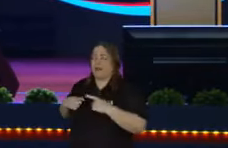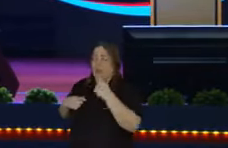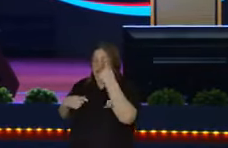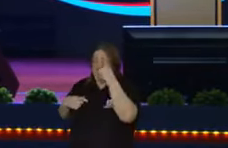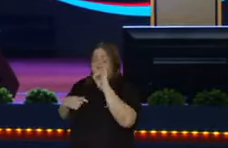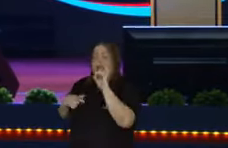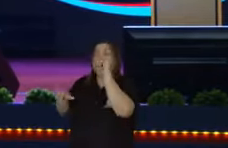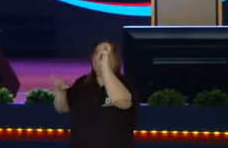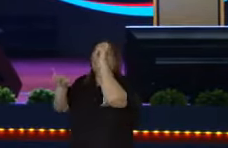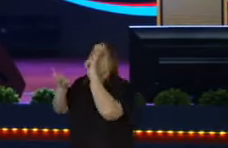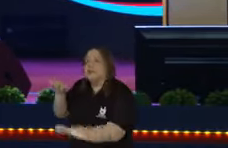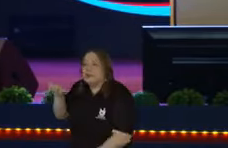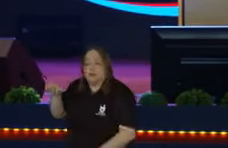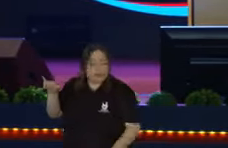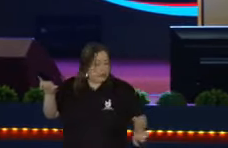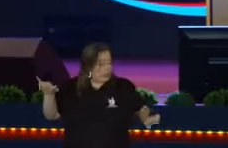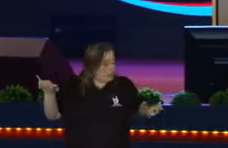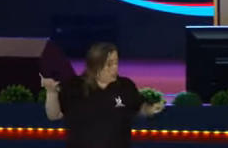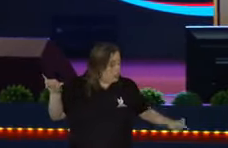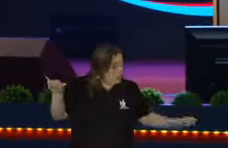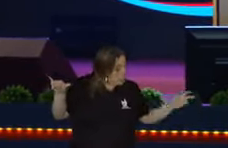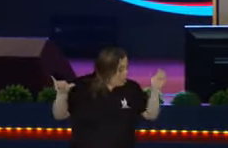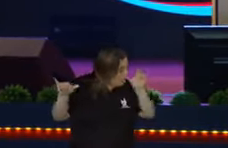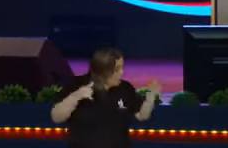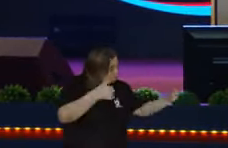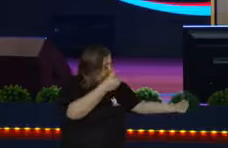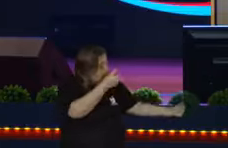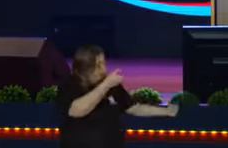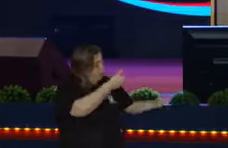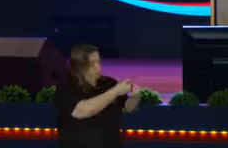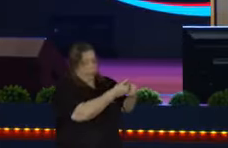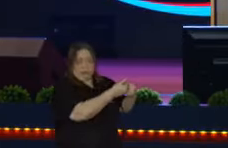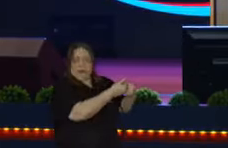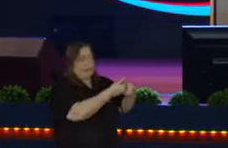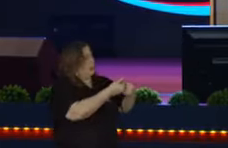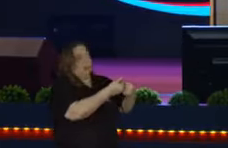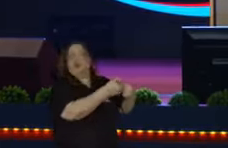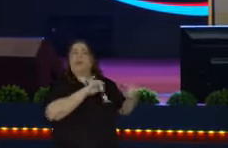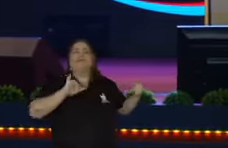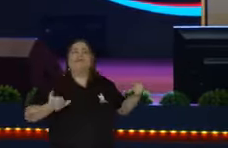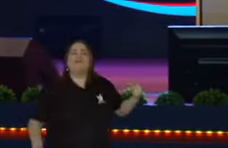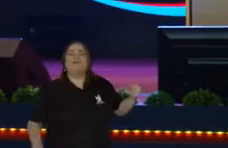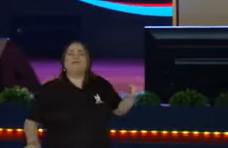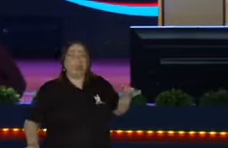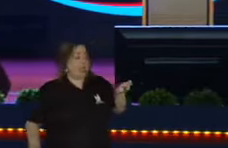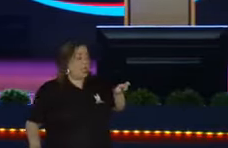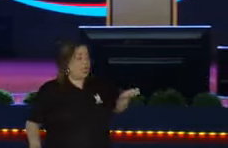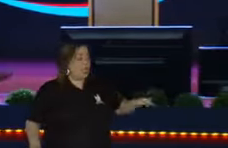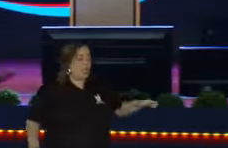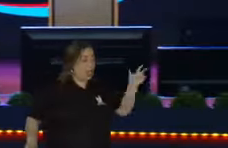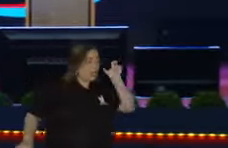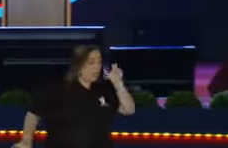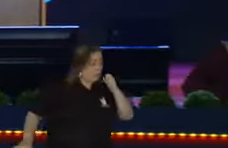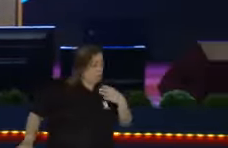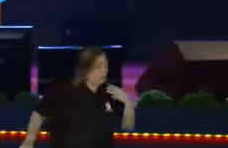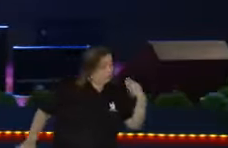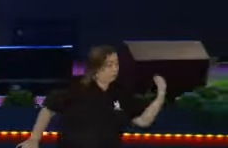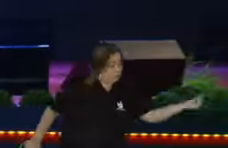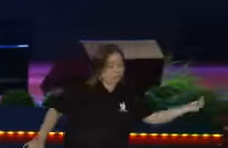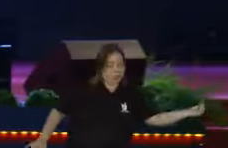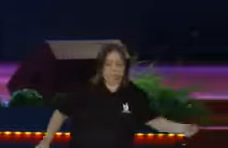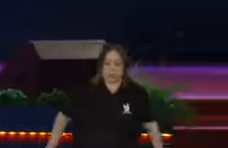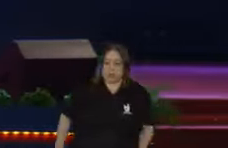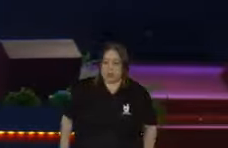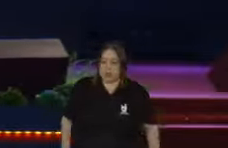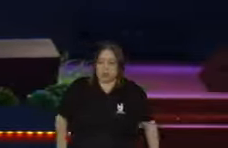Y obviamente si no resistimos al diablo, él nunca va a huir de nosotros. Hubo unos 7 hijos de